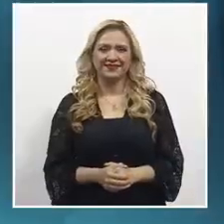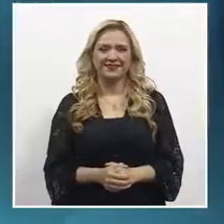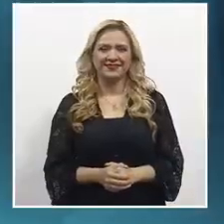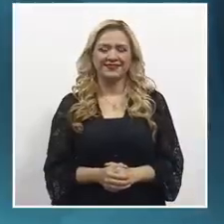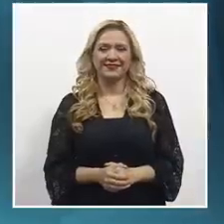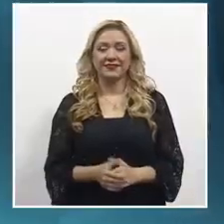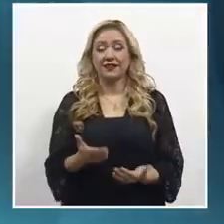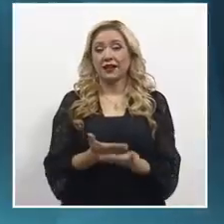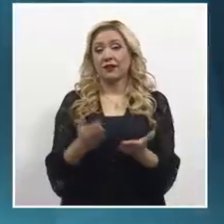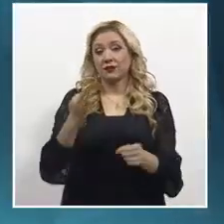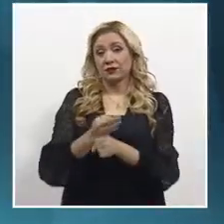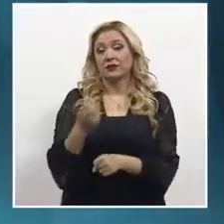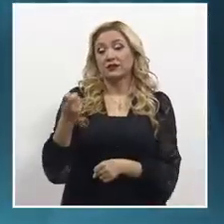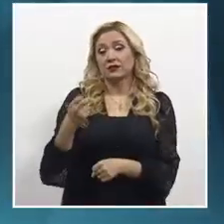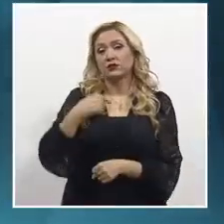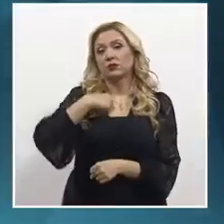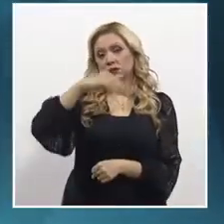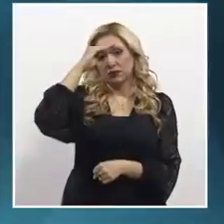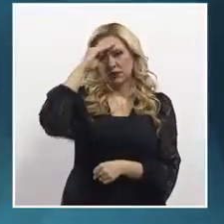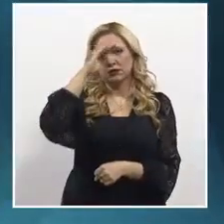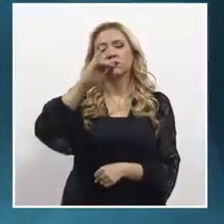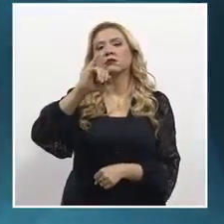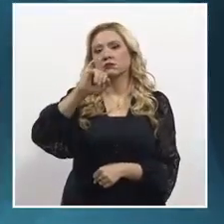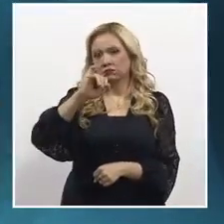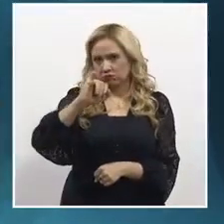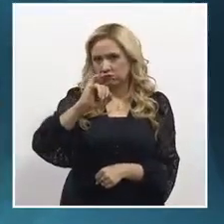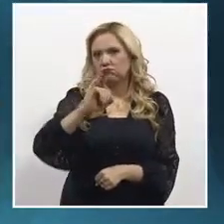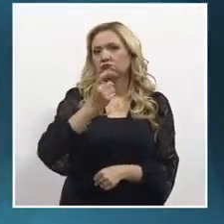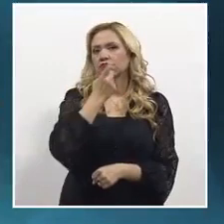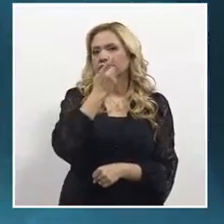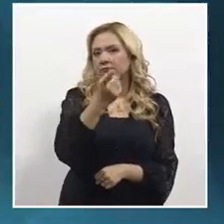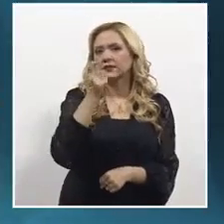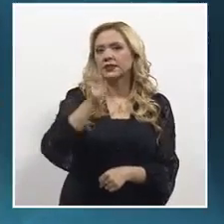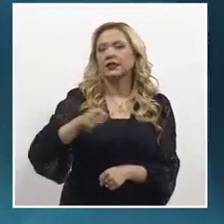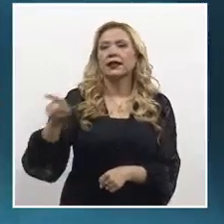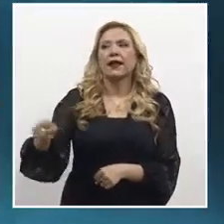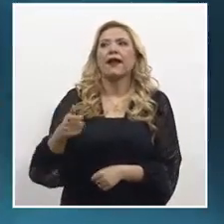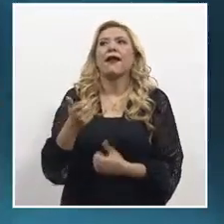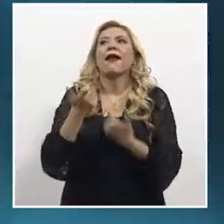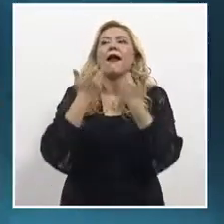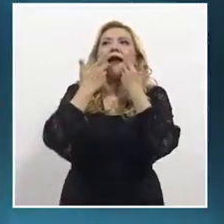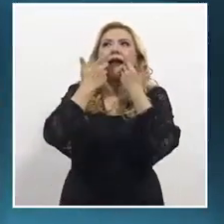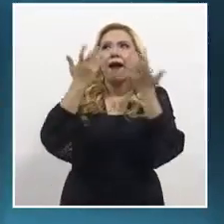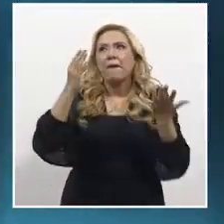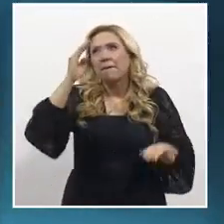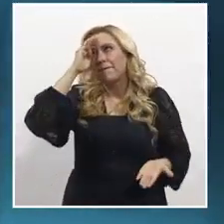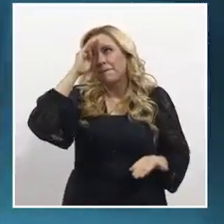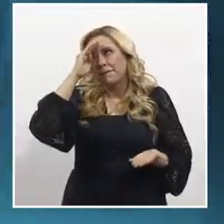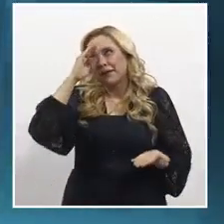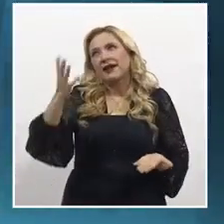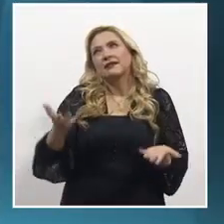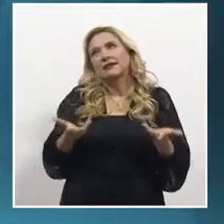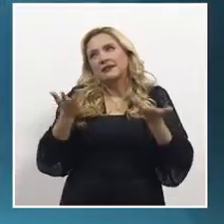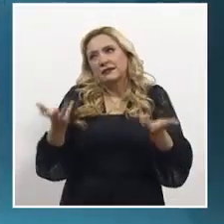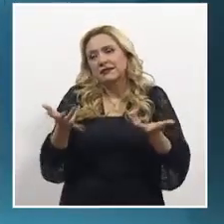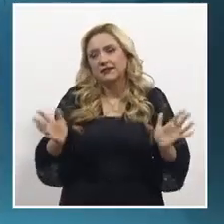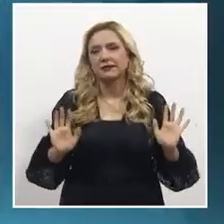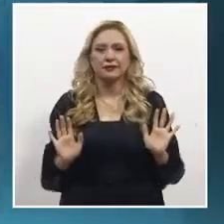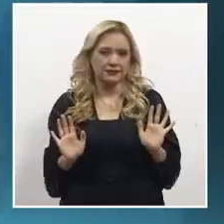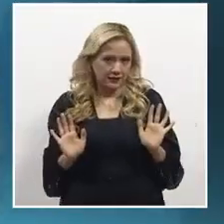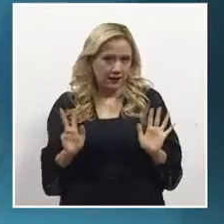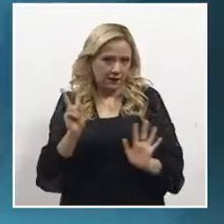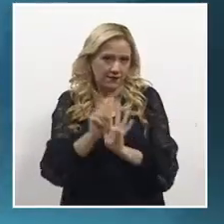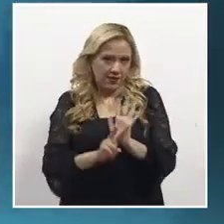En el presente caso, considero que sí se podría argumentar que es aspirante a partir de las manifestaciones que realiza en uno de los